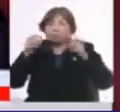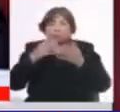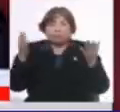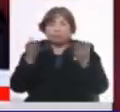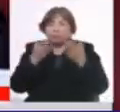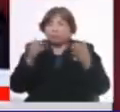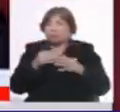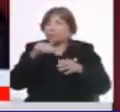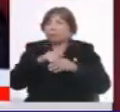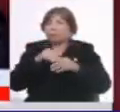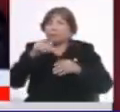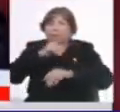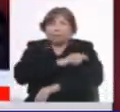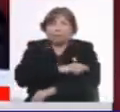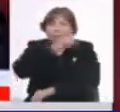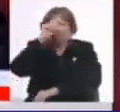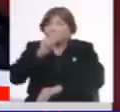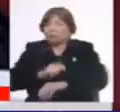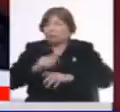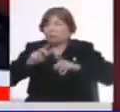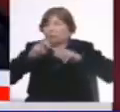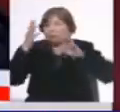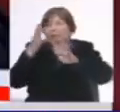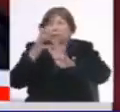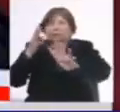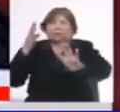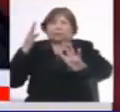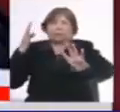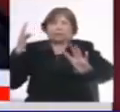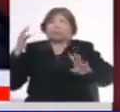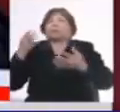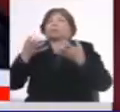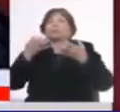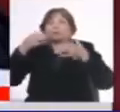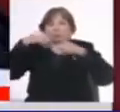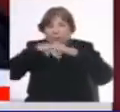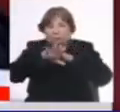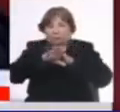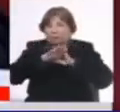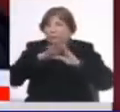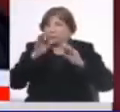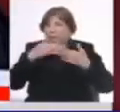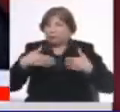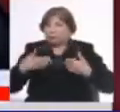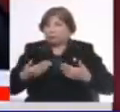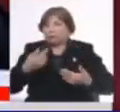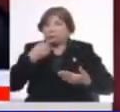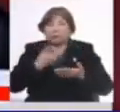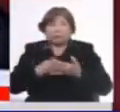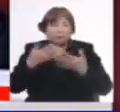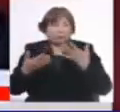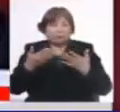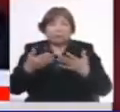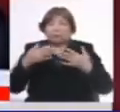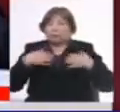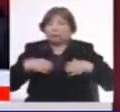medios de que en Tacna habían grandes filas de personas que querían ingresar y no lo podían hacer. Era una